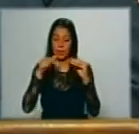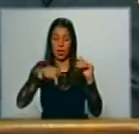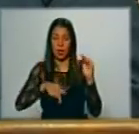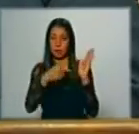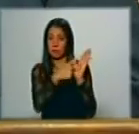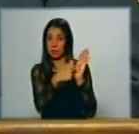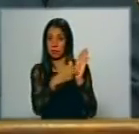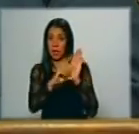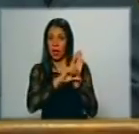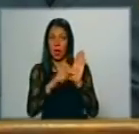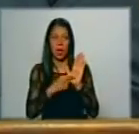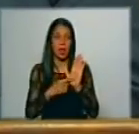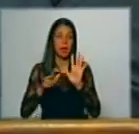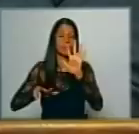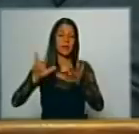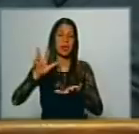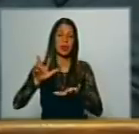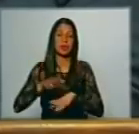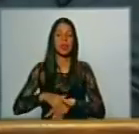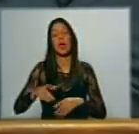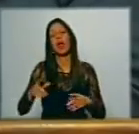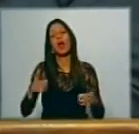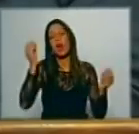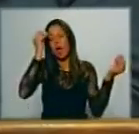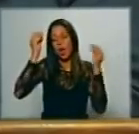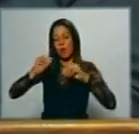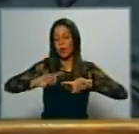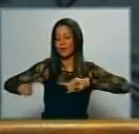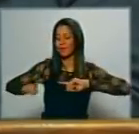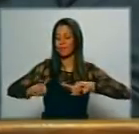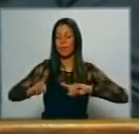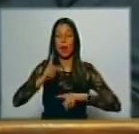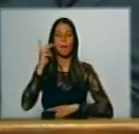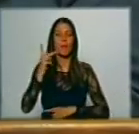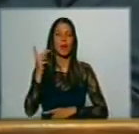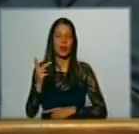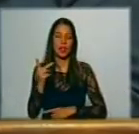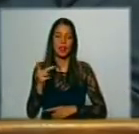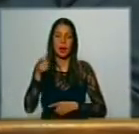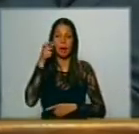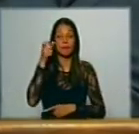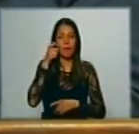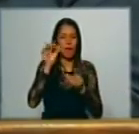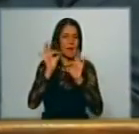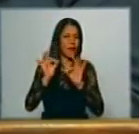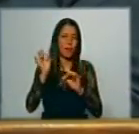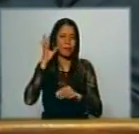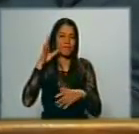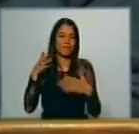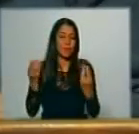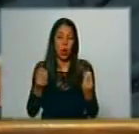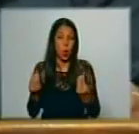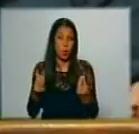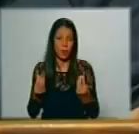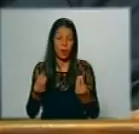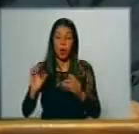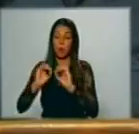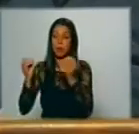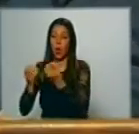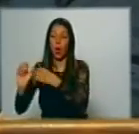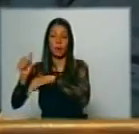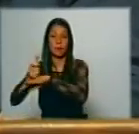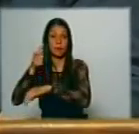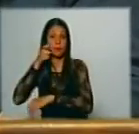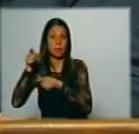constitucional. 13. Coordinar las políticas de regulación y control que correspondan a la